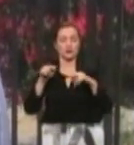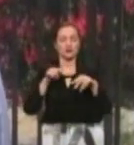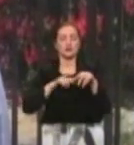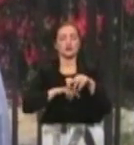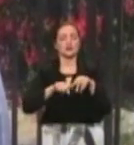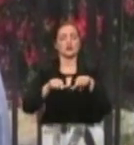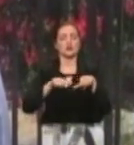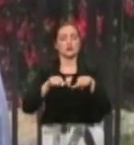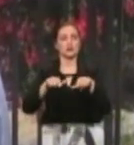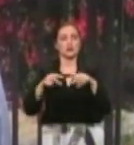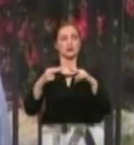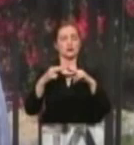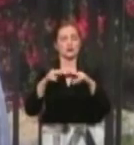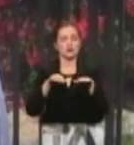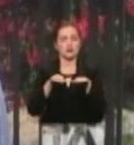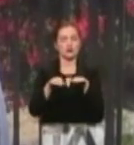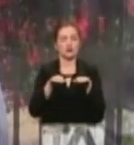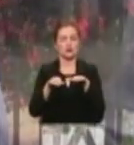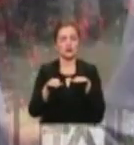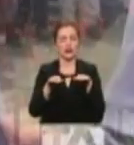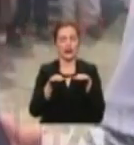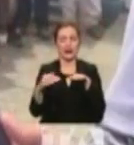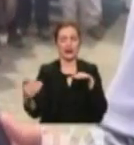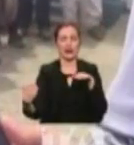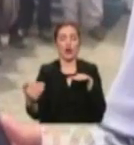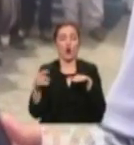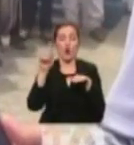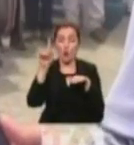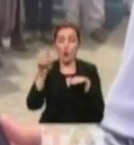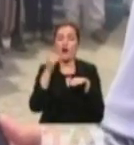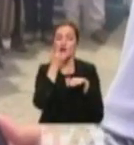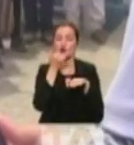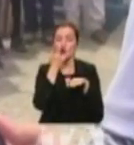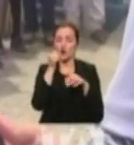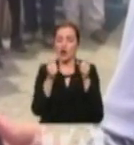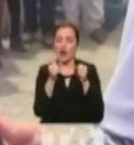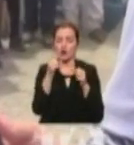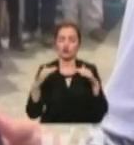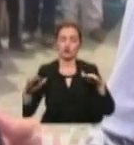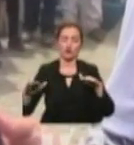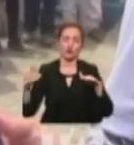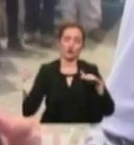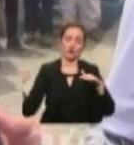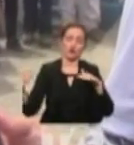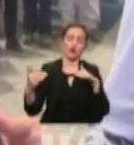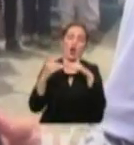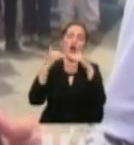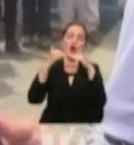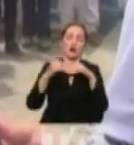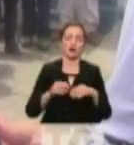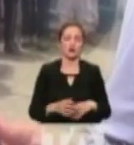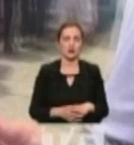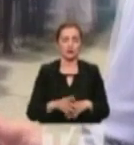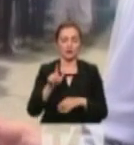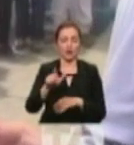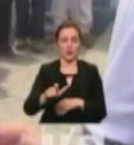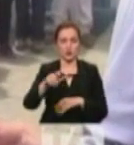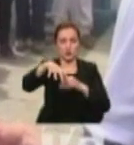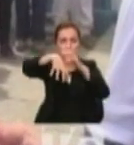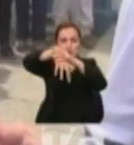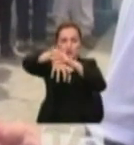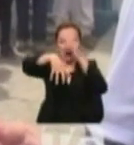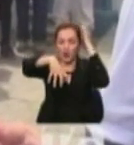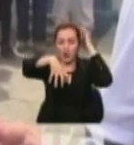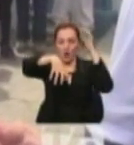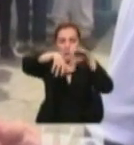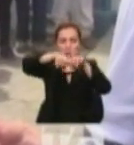parecer hay una invasión de carril de uno de los 2 vehículos. Una persona al parecer habría sufrido una fractura craneal y la